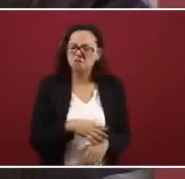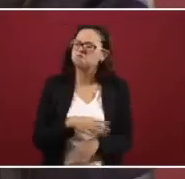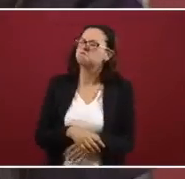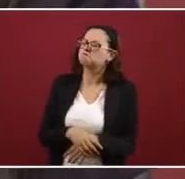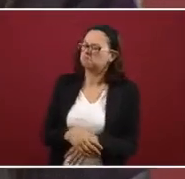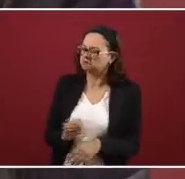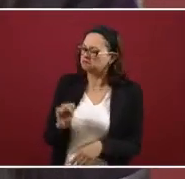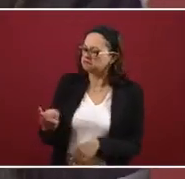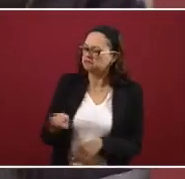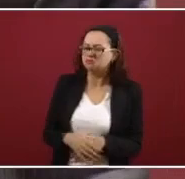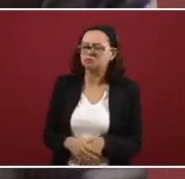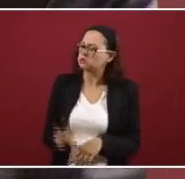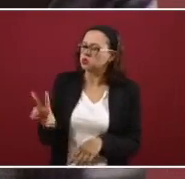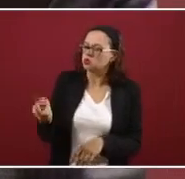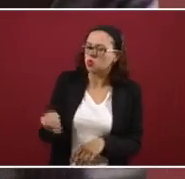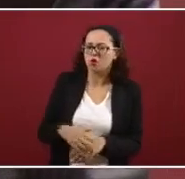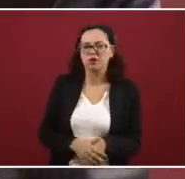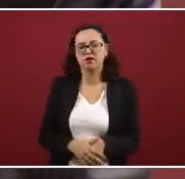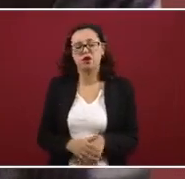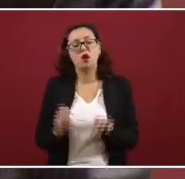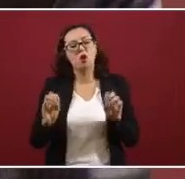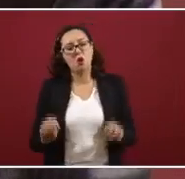al secretario de Gobernación.